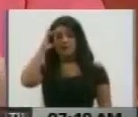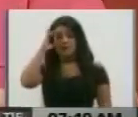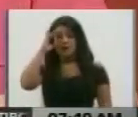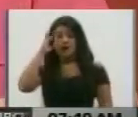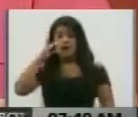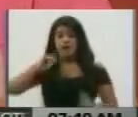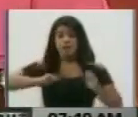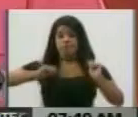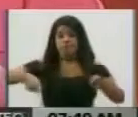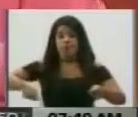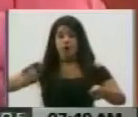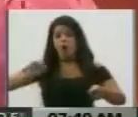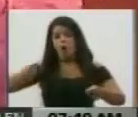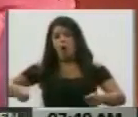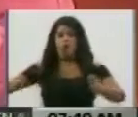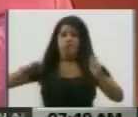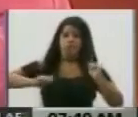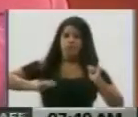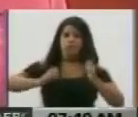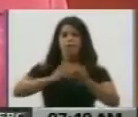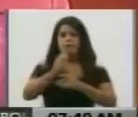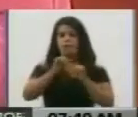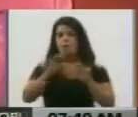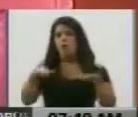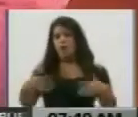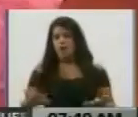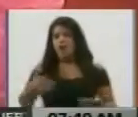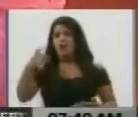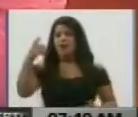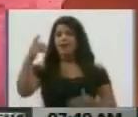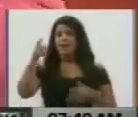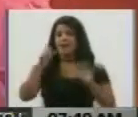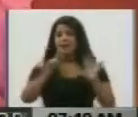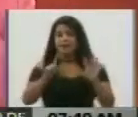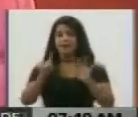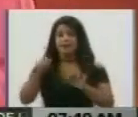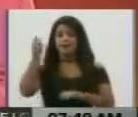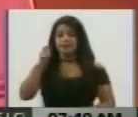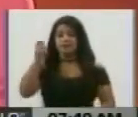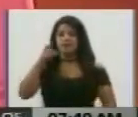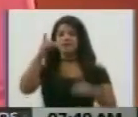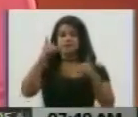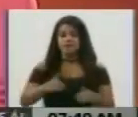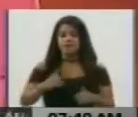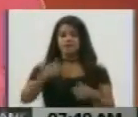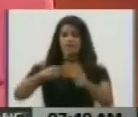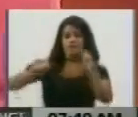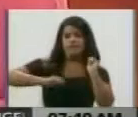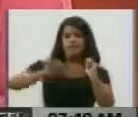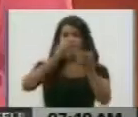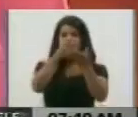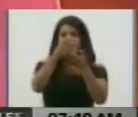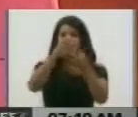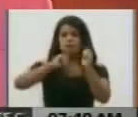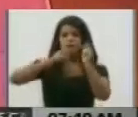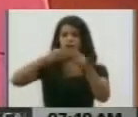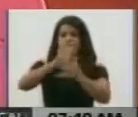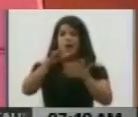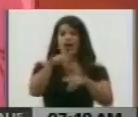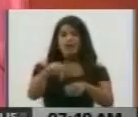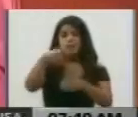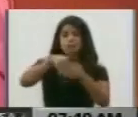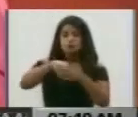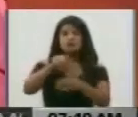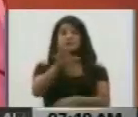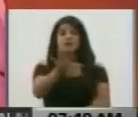depuesta, destituida, o si ella continúa, o mejor dicho, si vuelve a la titularidad del cargo para el cual fue electa por 54